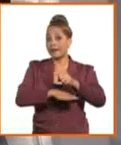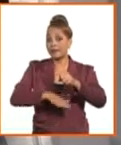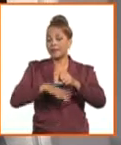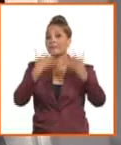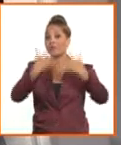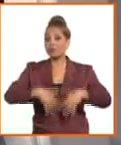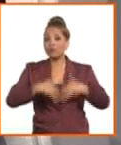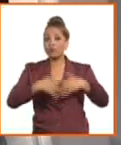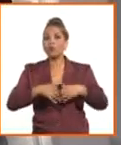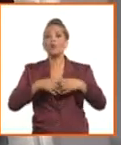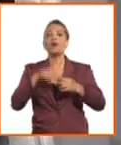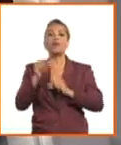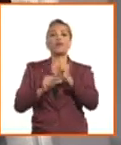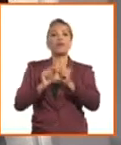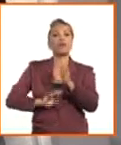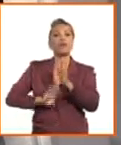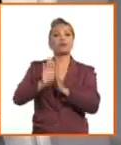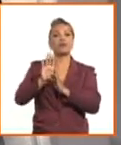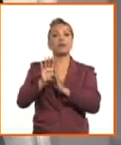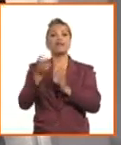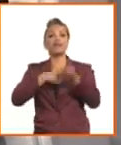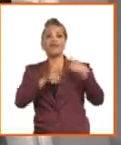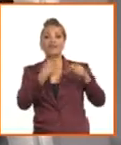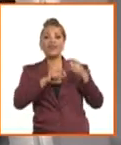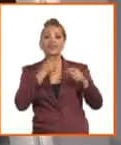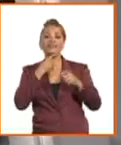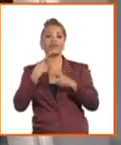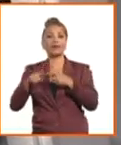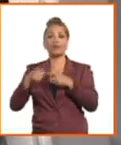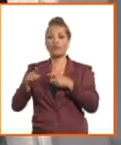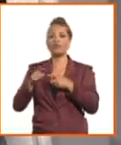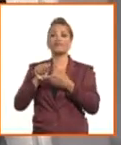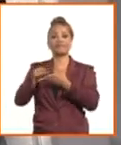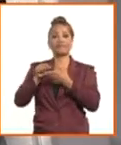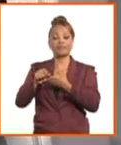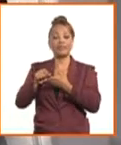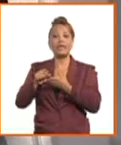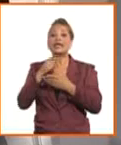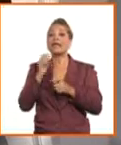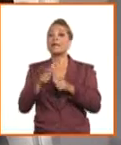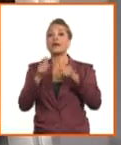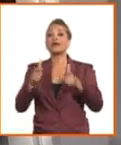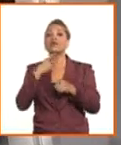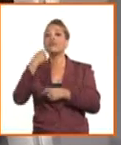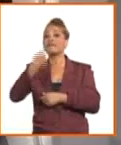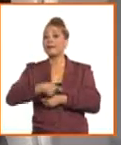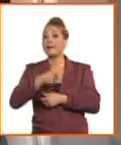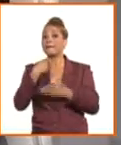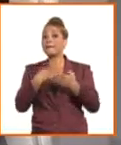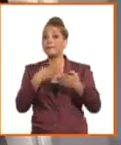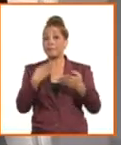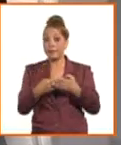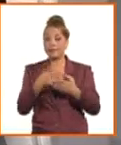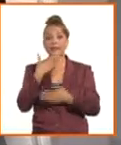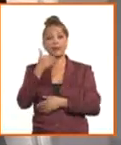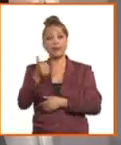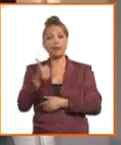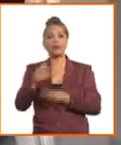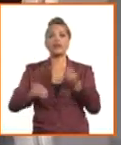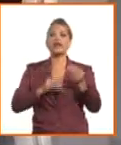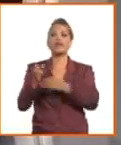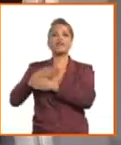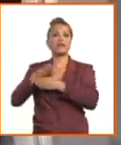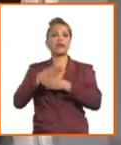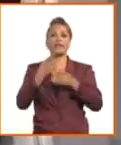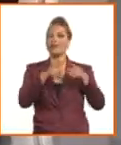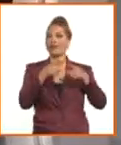en el incremento de la oferta de bienes y de servicios, en el incremento de las exportaciones, en la mayor eficiencia empresarial, en la diversificación de las producciones. Ahí